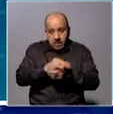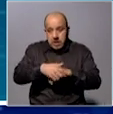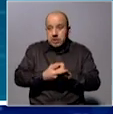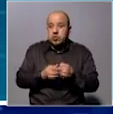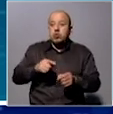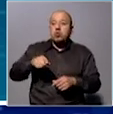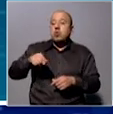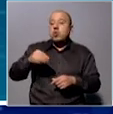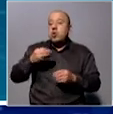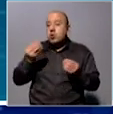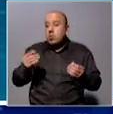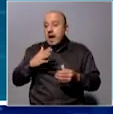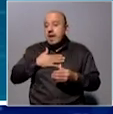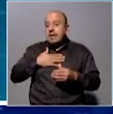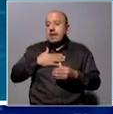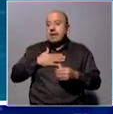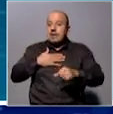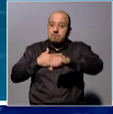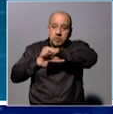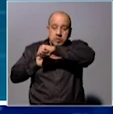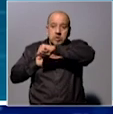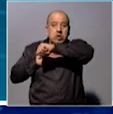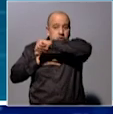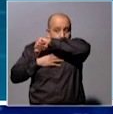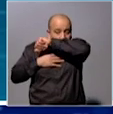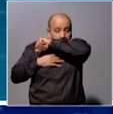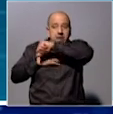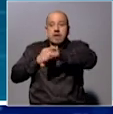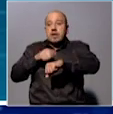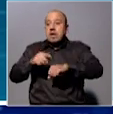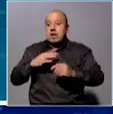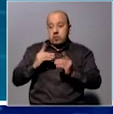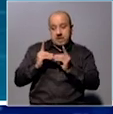dónde hay que toser en el pliegue del codo, que hay que tener una distancia